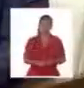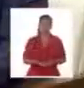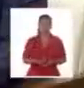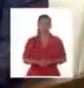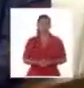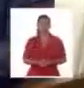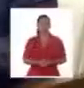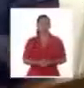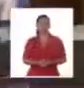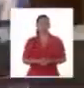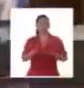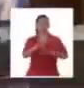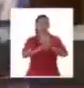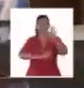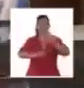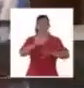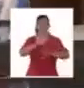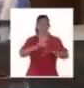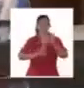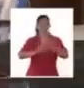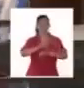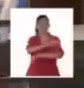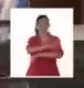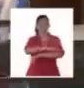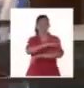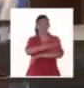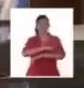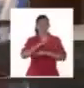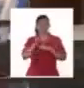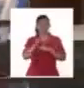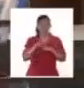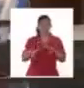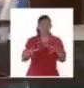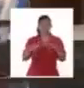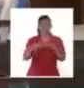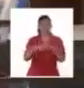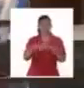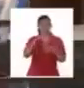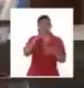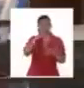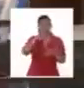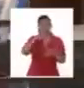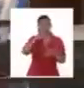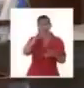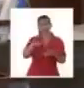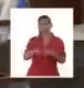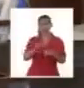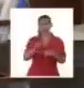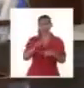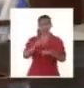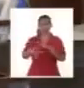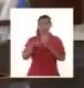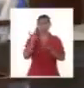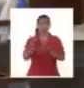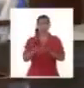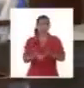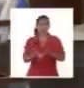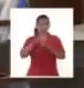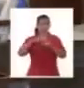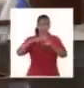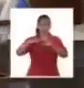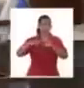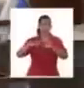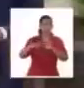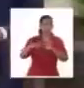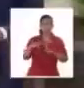y sobrevalorada. Porque no es que no tiene un centavo, no los puede ayudar. Eso del BRIC o el BIRC o como se